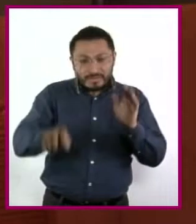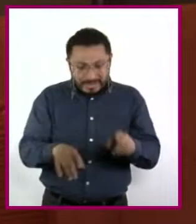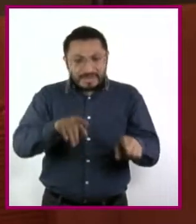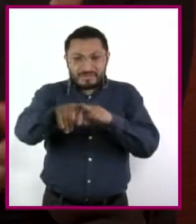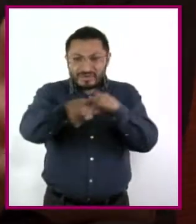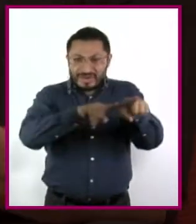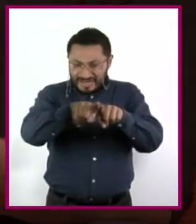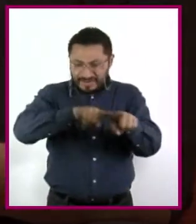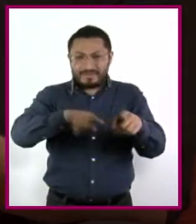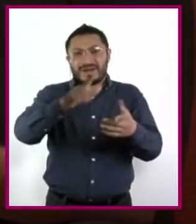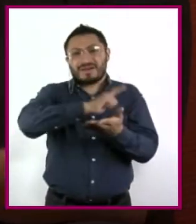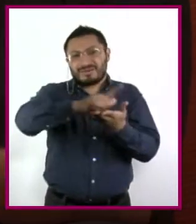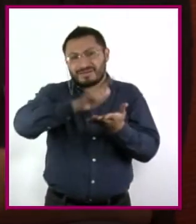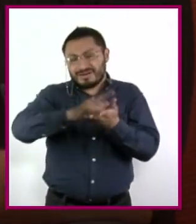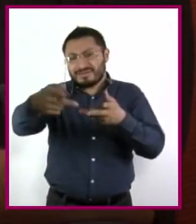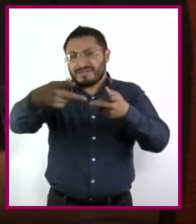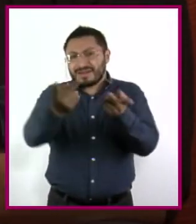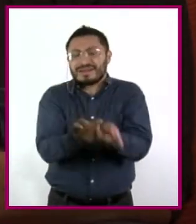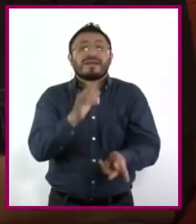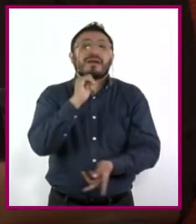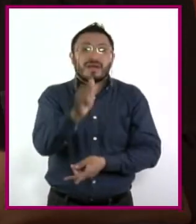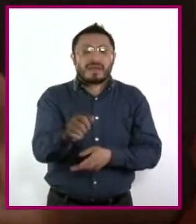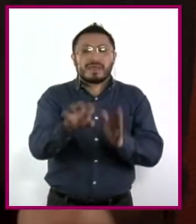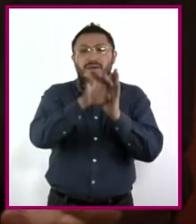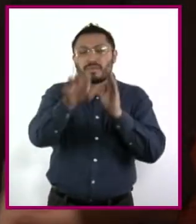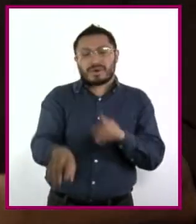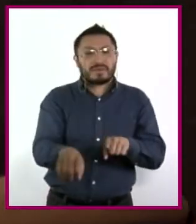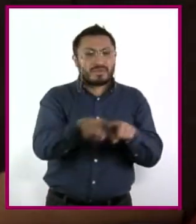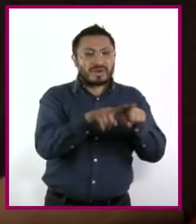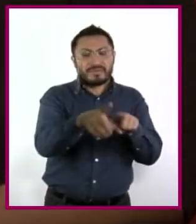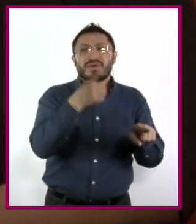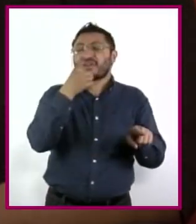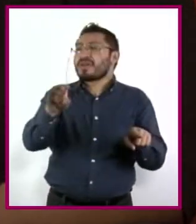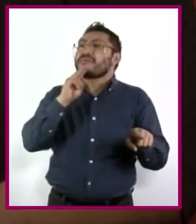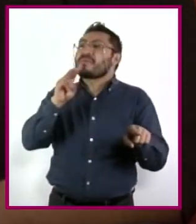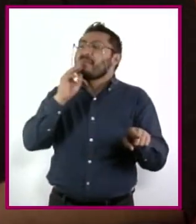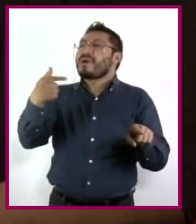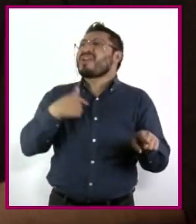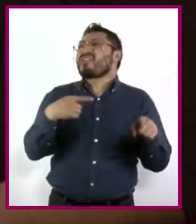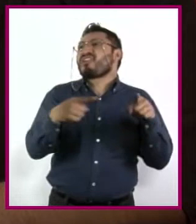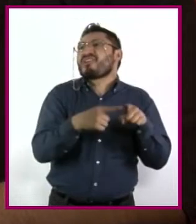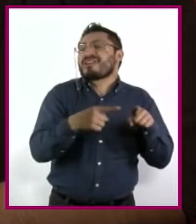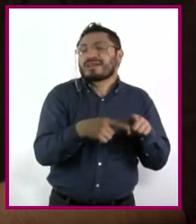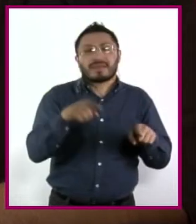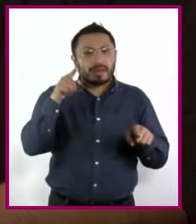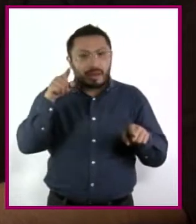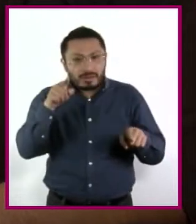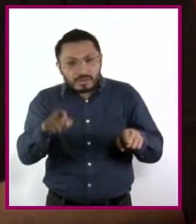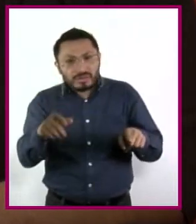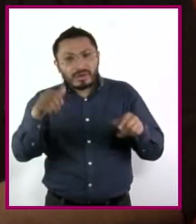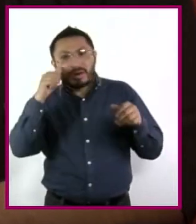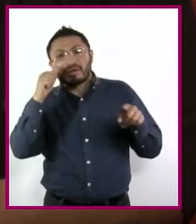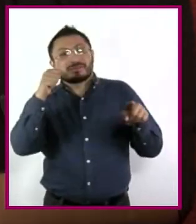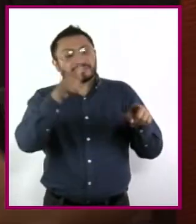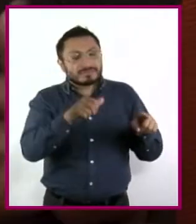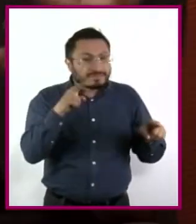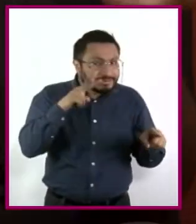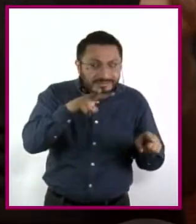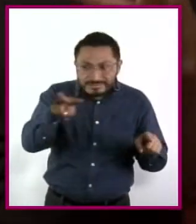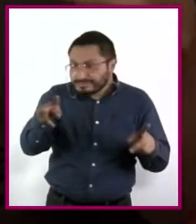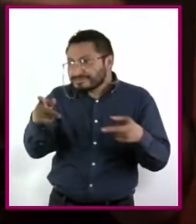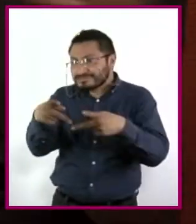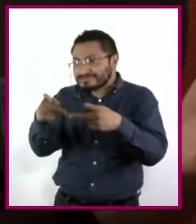los trastes. Cuando tu hermano le dice a tu mamá que tiene mucha tarea, tu atención se enfoca en la pila de trastes sucios que